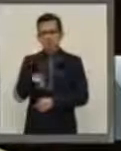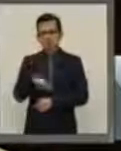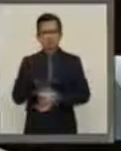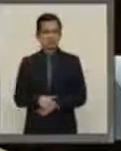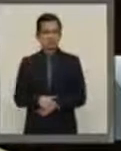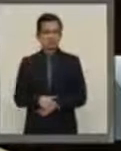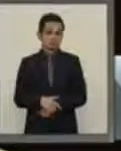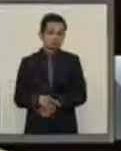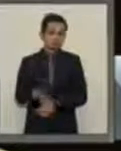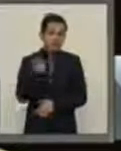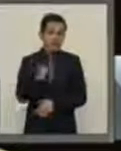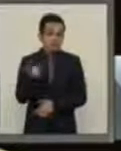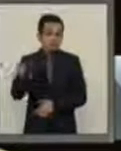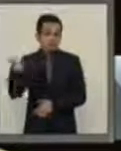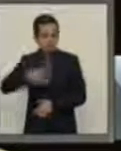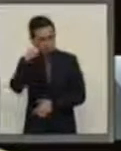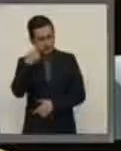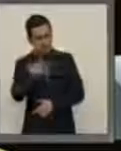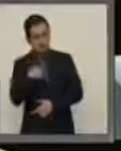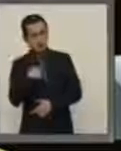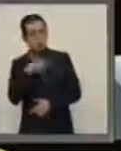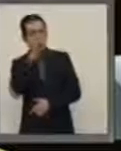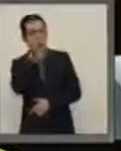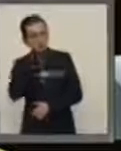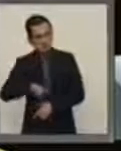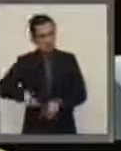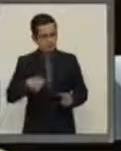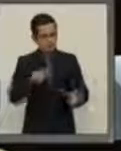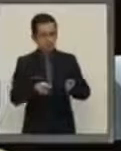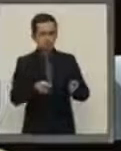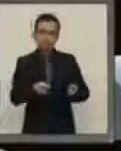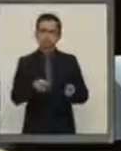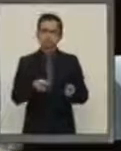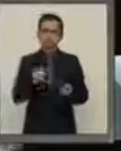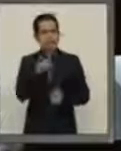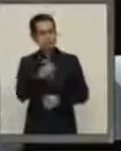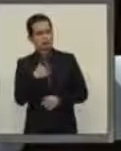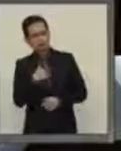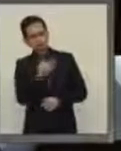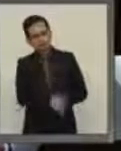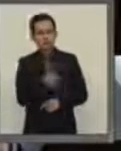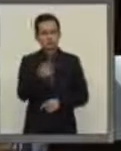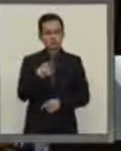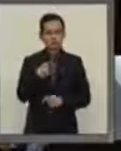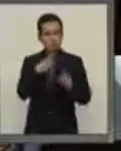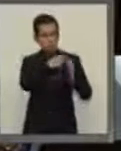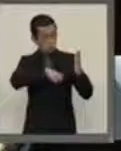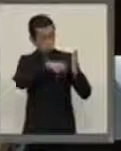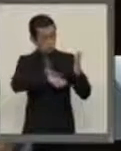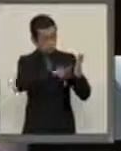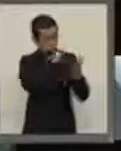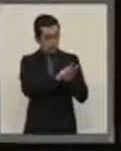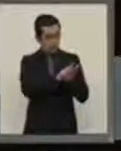las consecuencias de los malos gobiernos. Hay que decir que así se asumen las consecuencias de las reformas